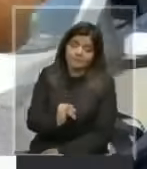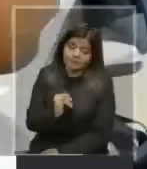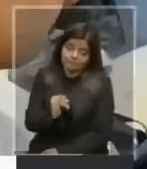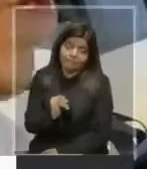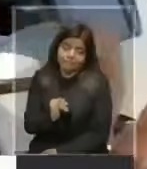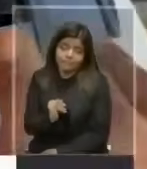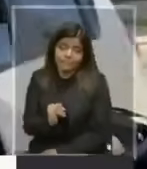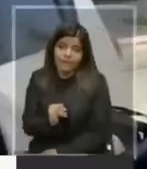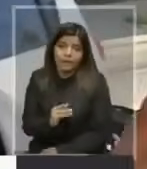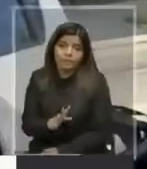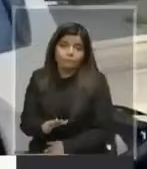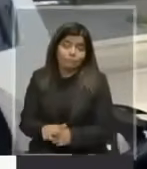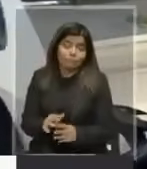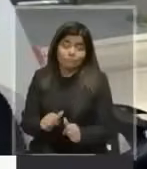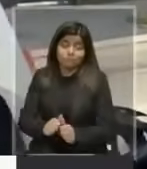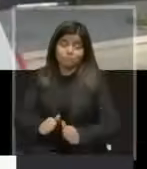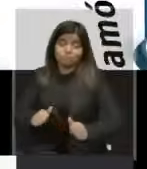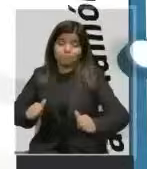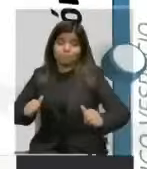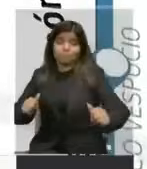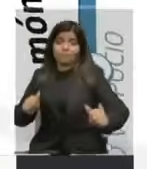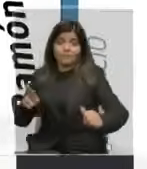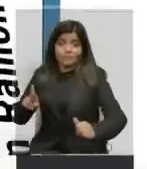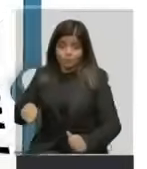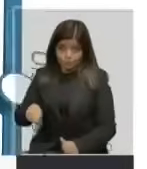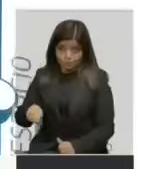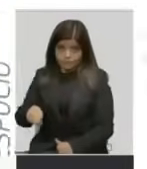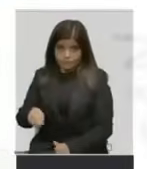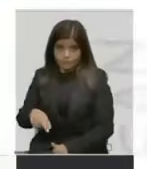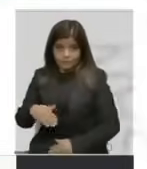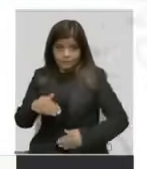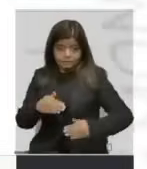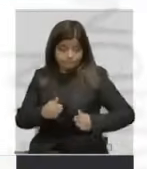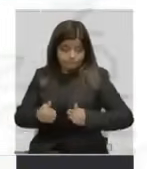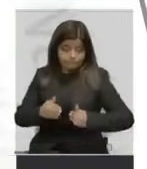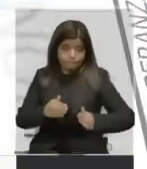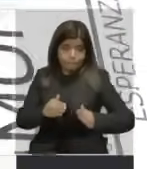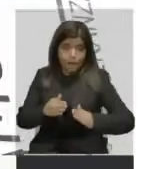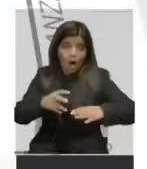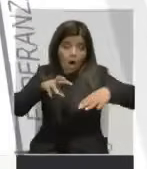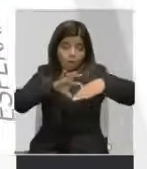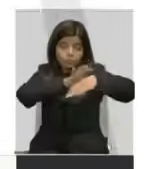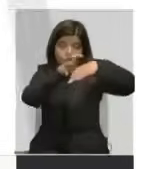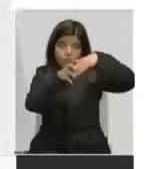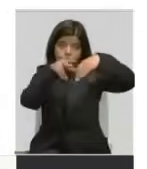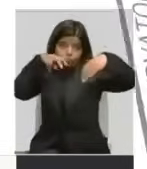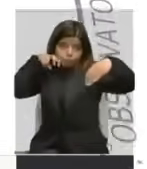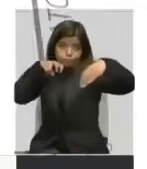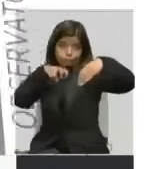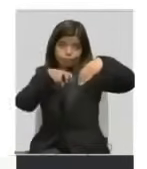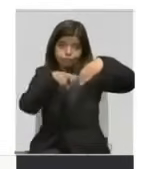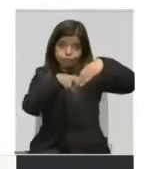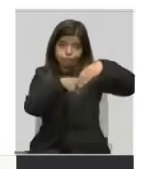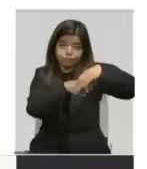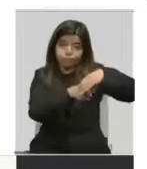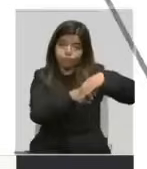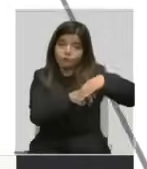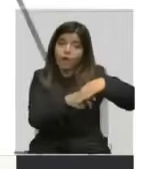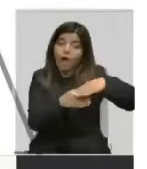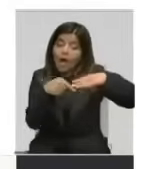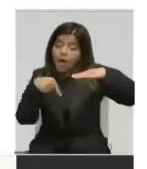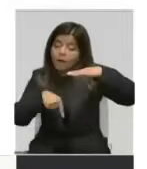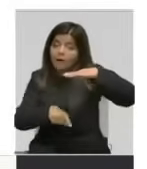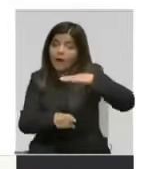es muy alto, muy para acá, muy al sur. Todo el trayecto avanzará a través de un túnel que se prolongará principalmente bajo la